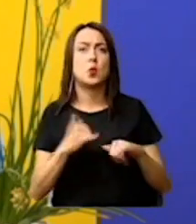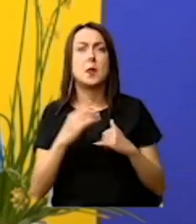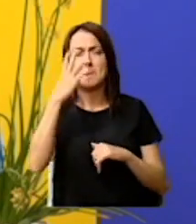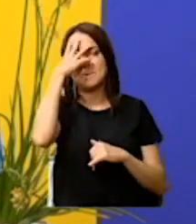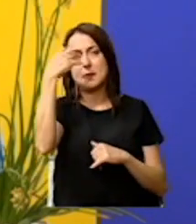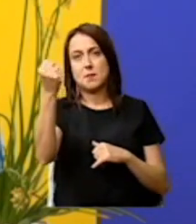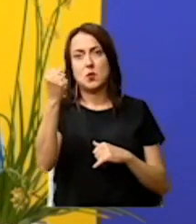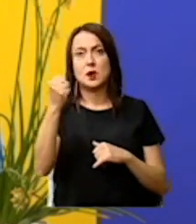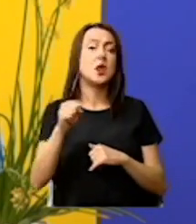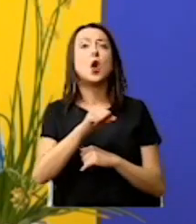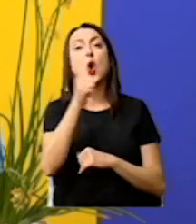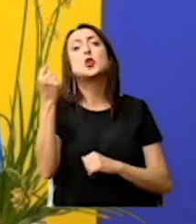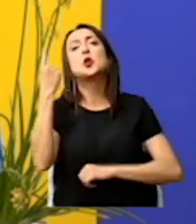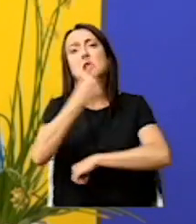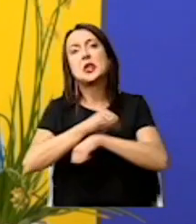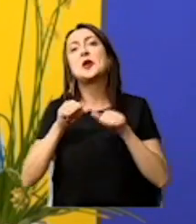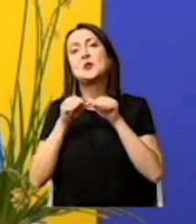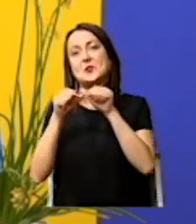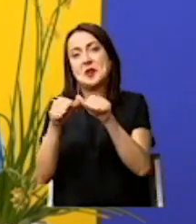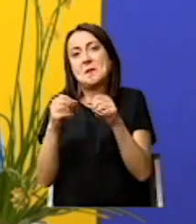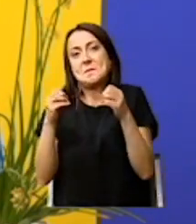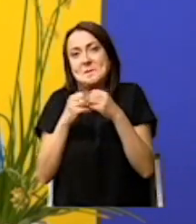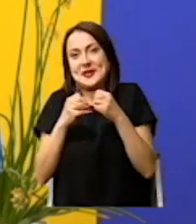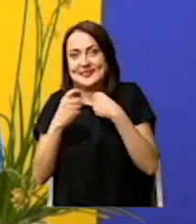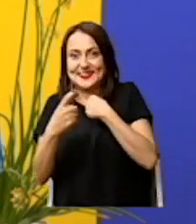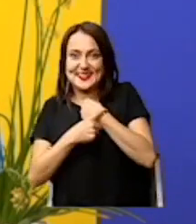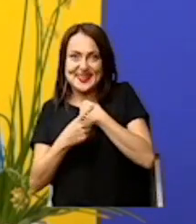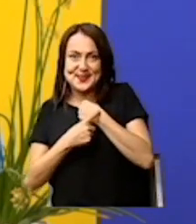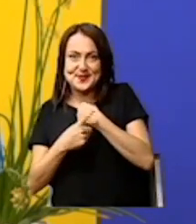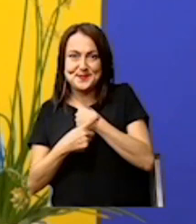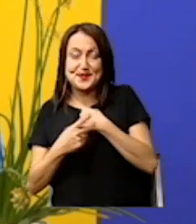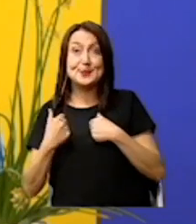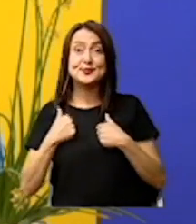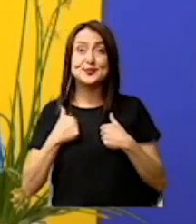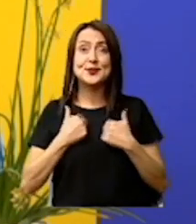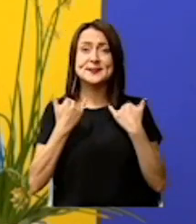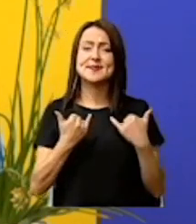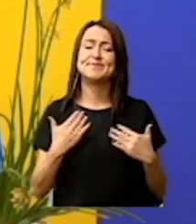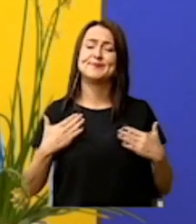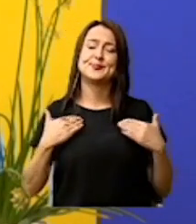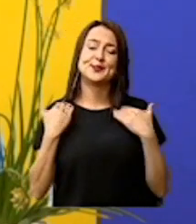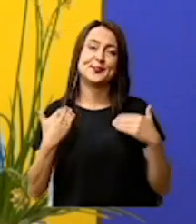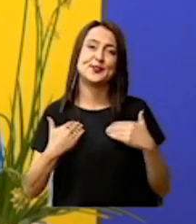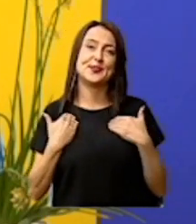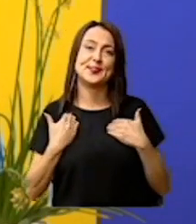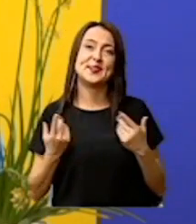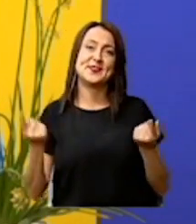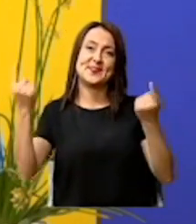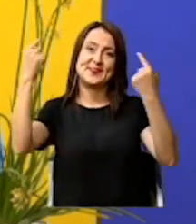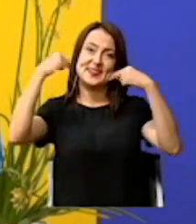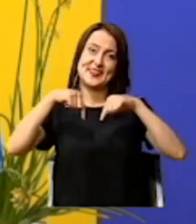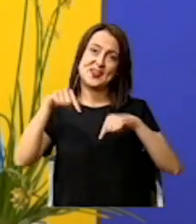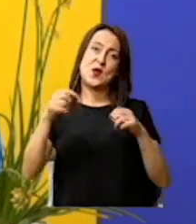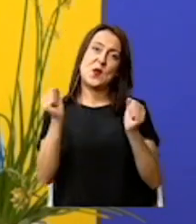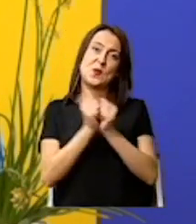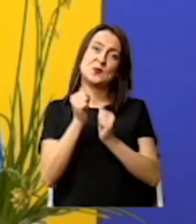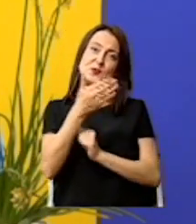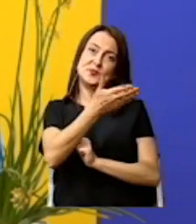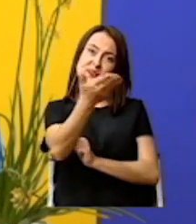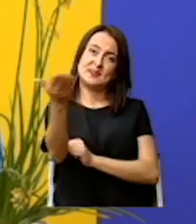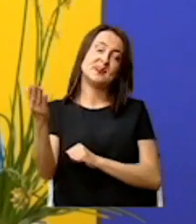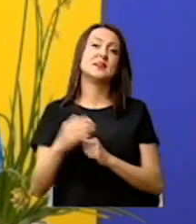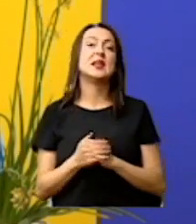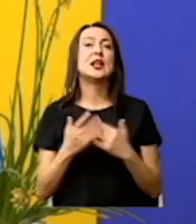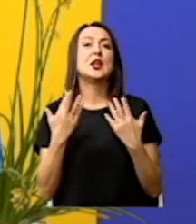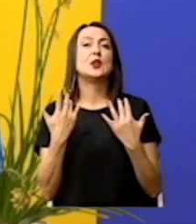memoria, que otro día lo podemos hacer como con más tiempo. Yo he estado muy contenta de estar aquí con ustedes y